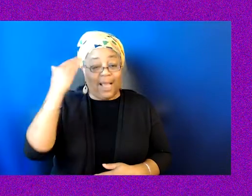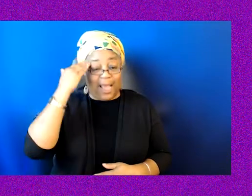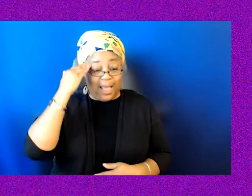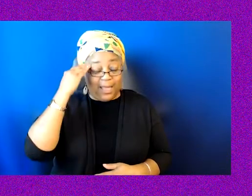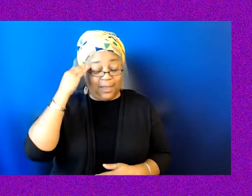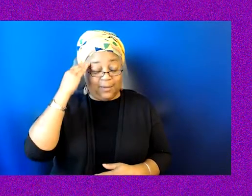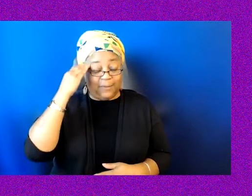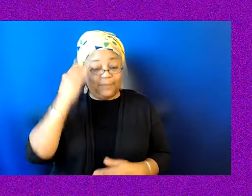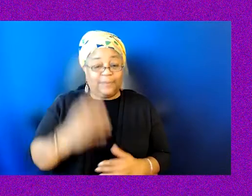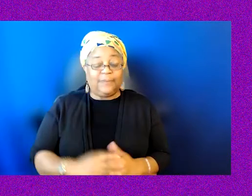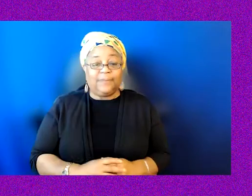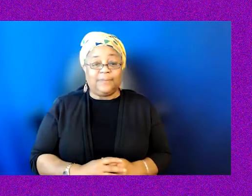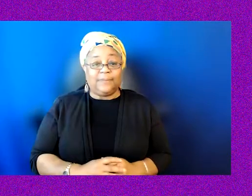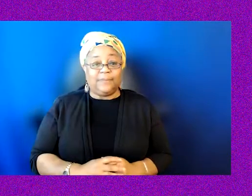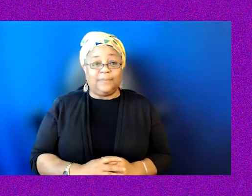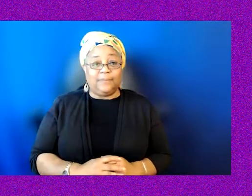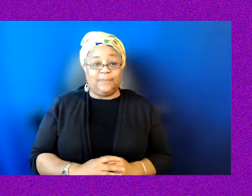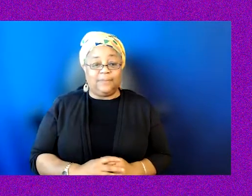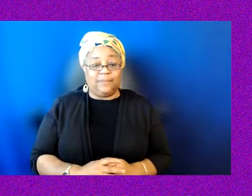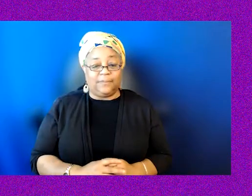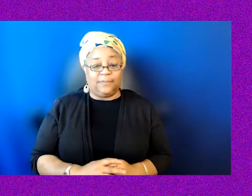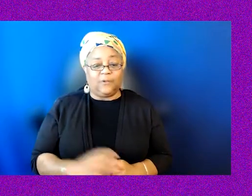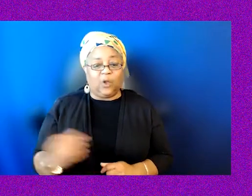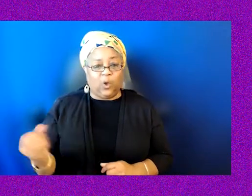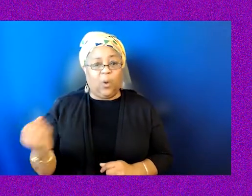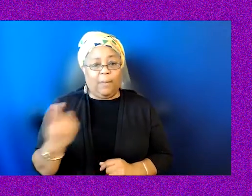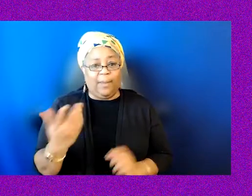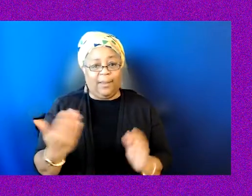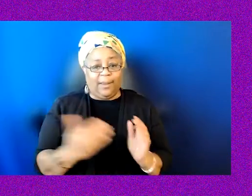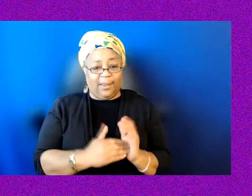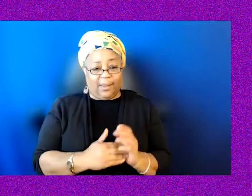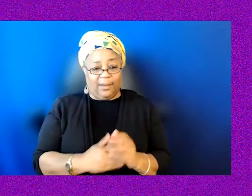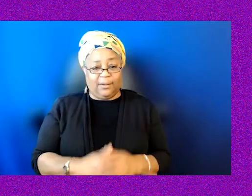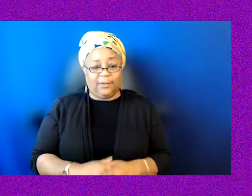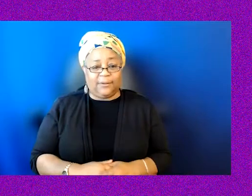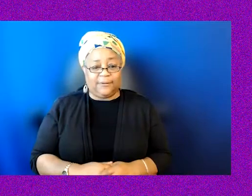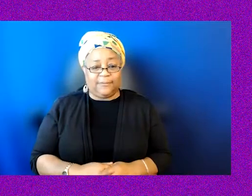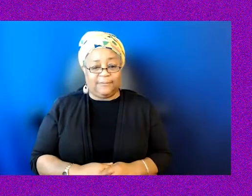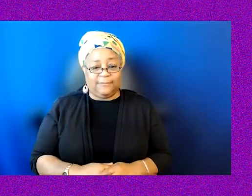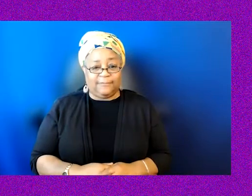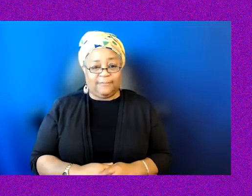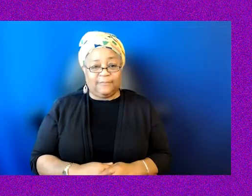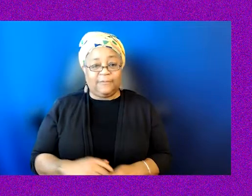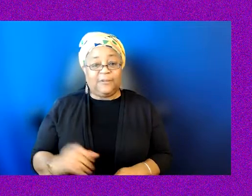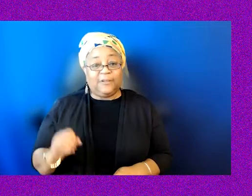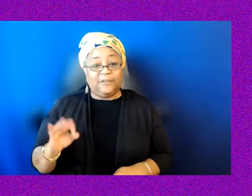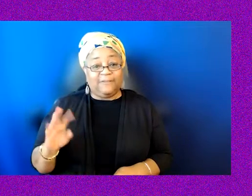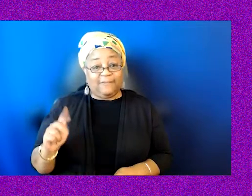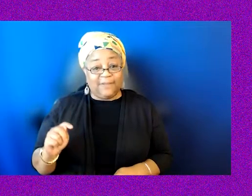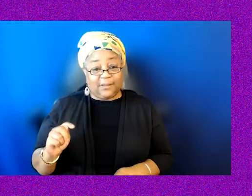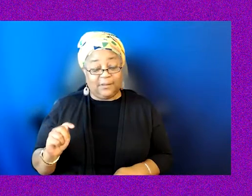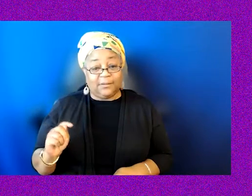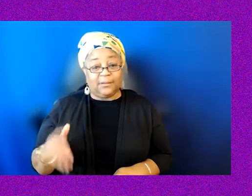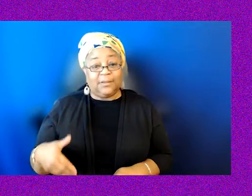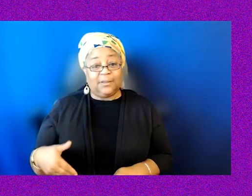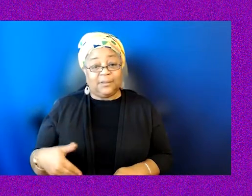la cabeza. ¿Alguien me lo puede repetir, por favor, para confirmar que todos estamos en la misma página?